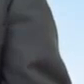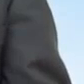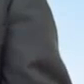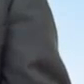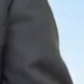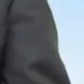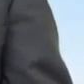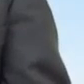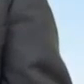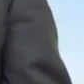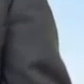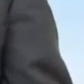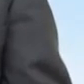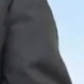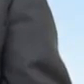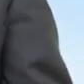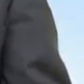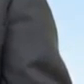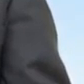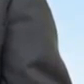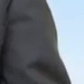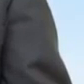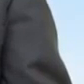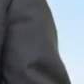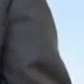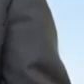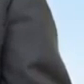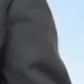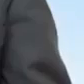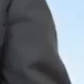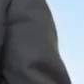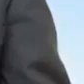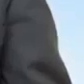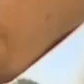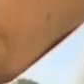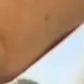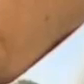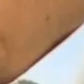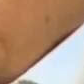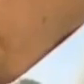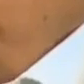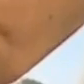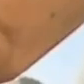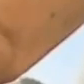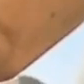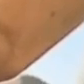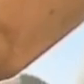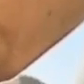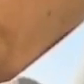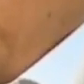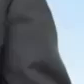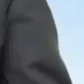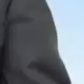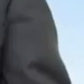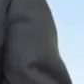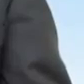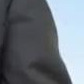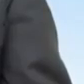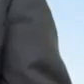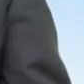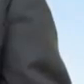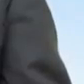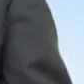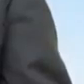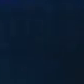otro es una miseria humana que debe condenarse. Lo piensa así